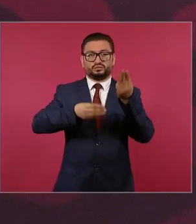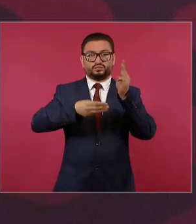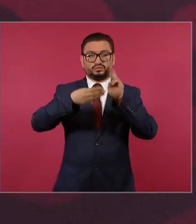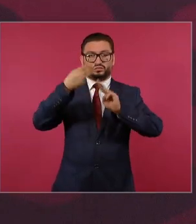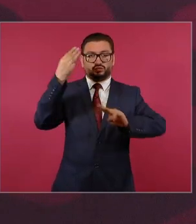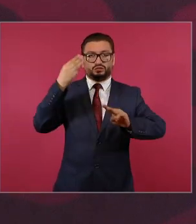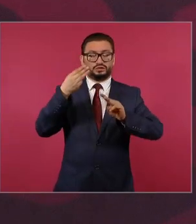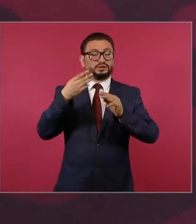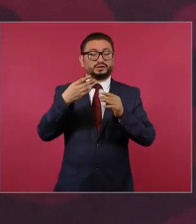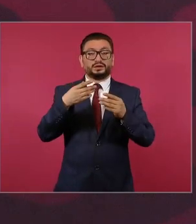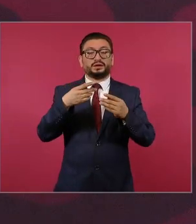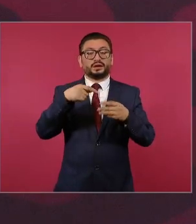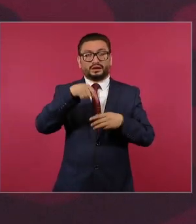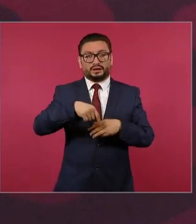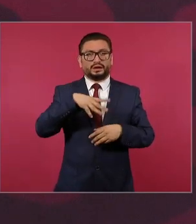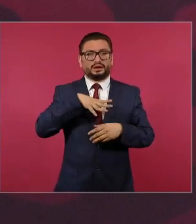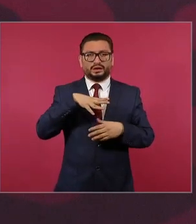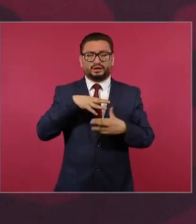menos desempleo.